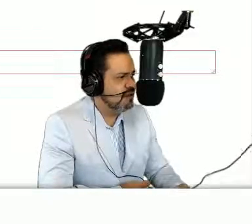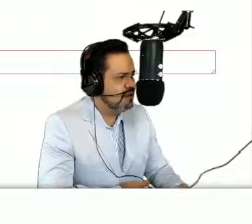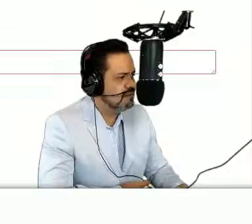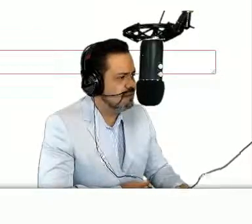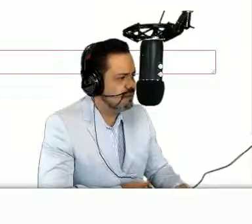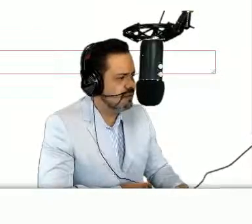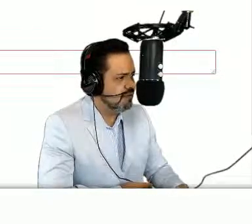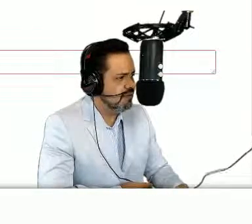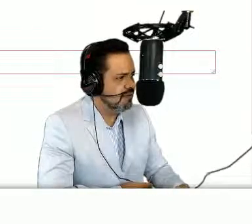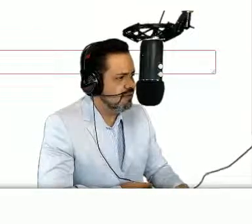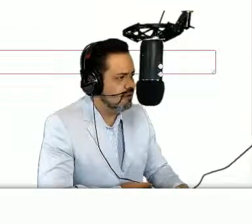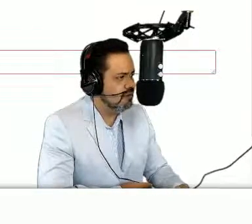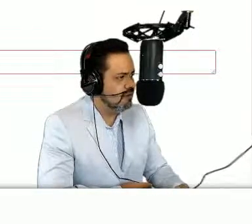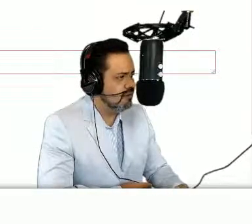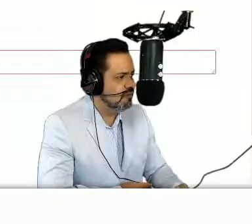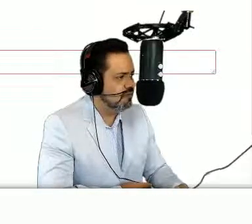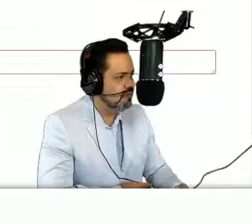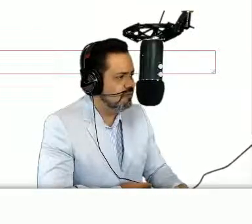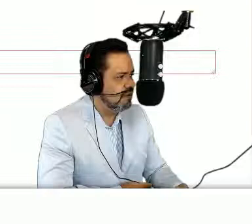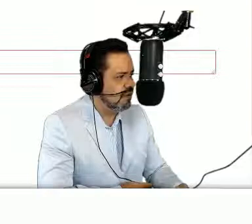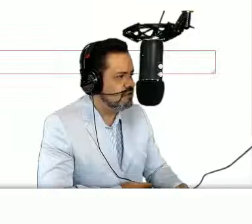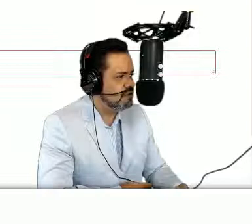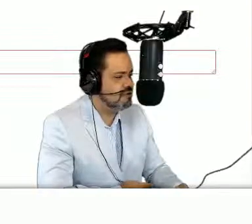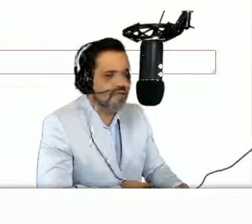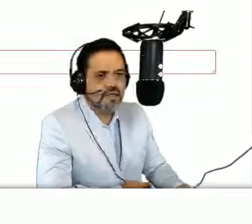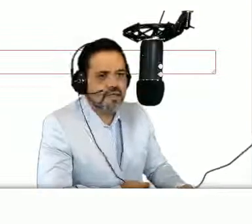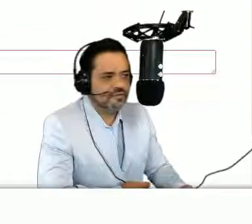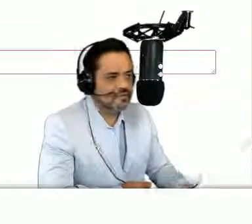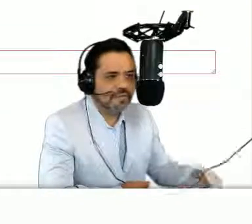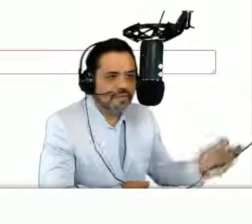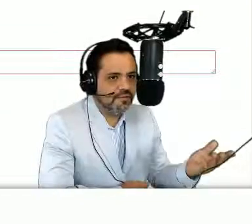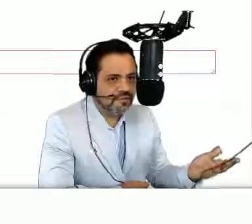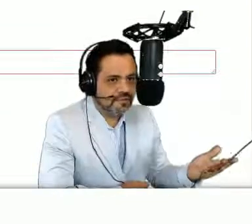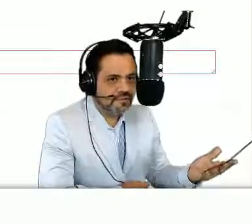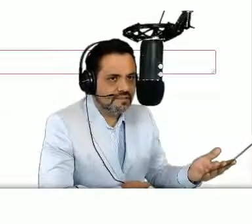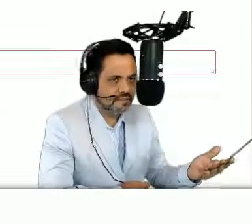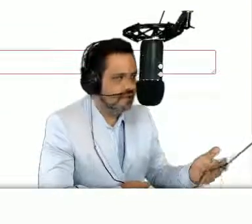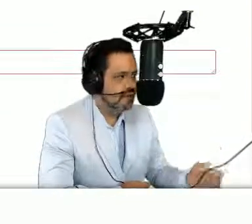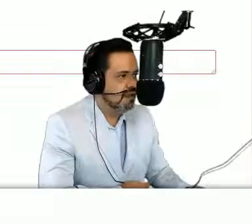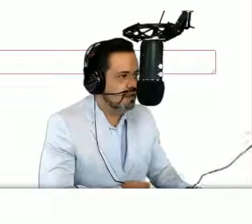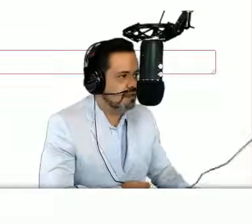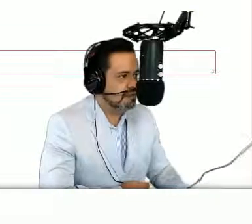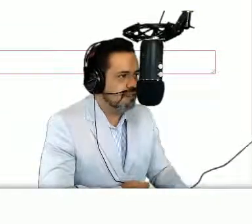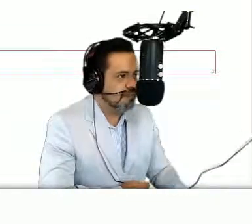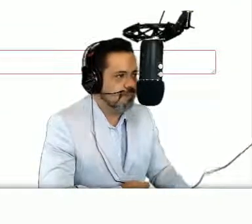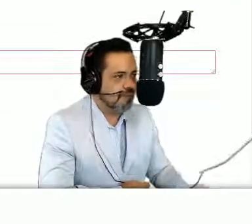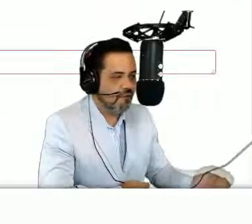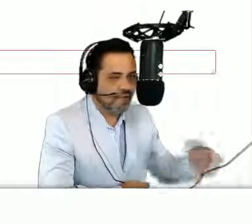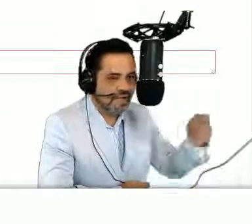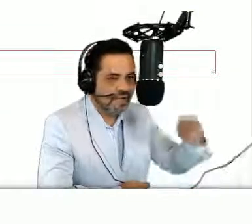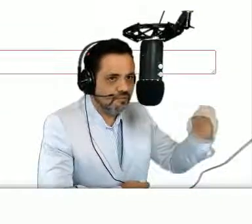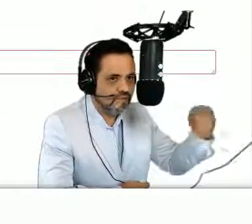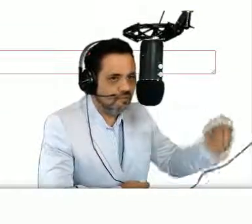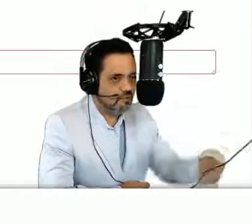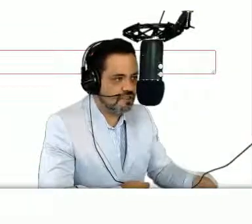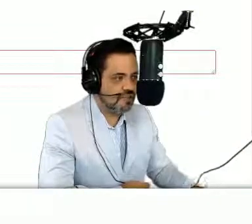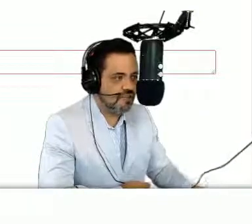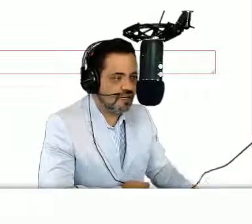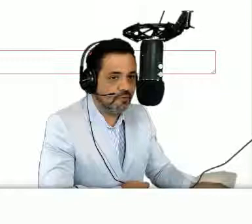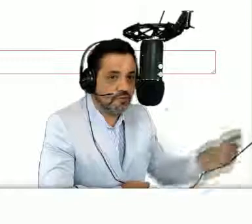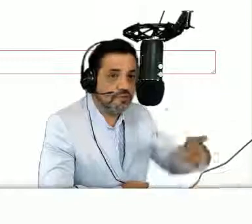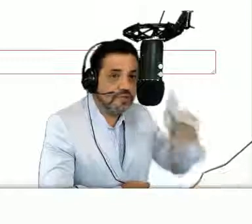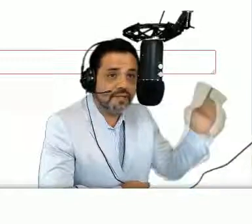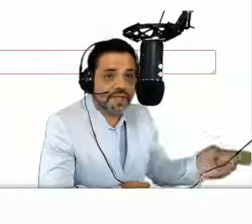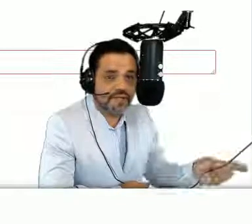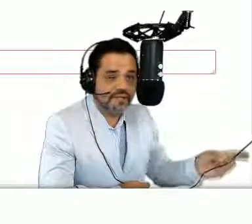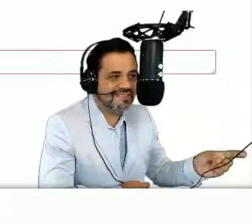Bing? ¿Se llama el de Microsoft? Edge. Son los navegadores, ¿sí? La forma en la que buscamos cosas en Internet.